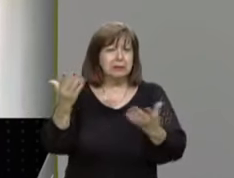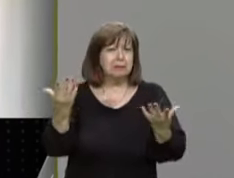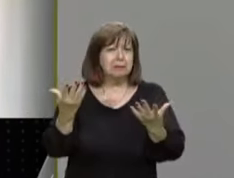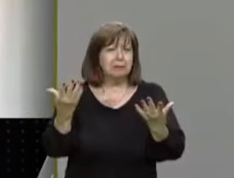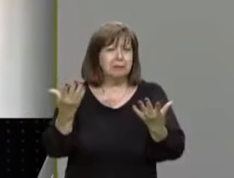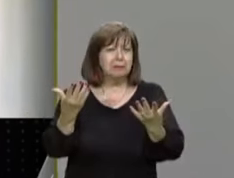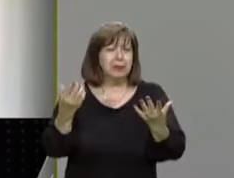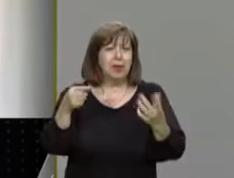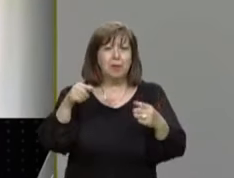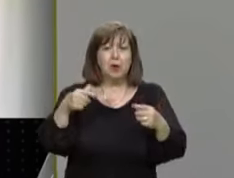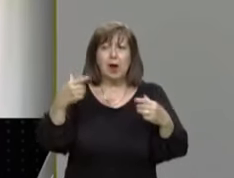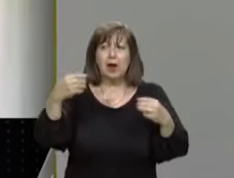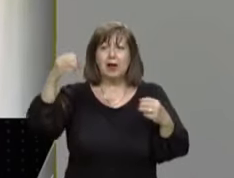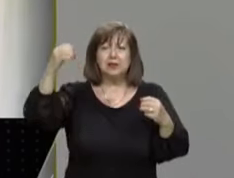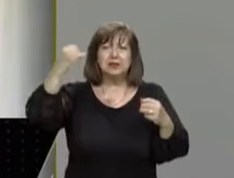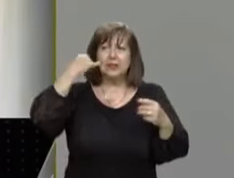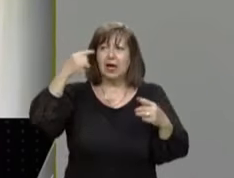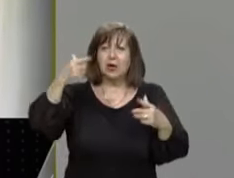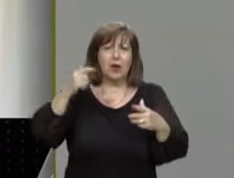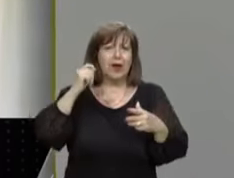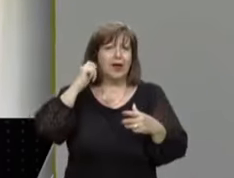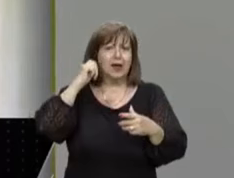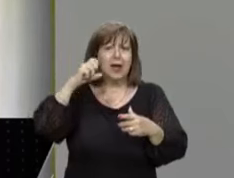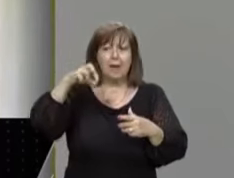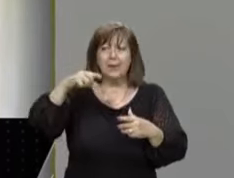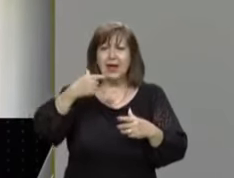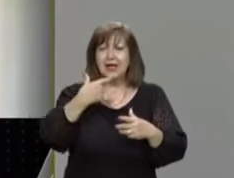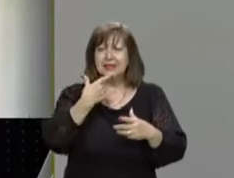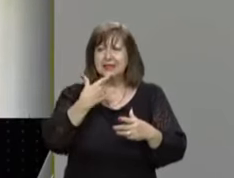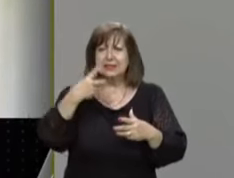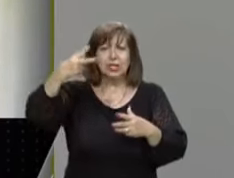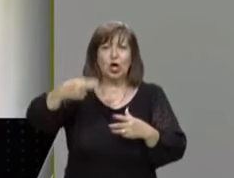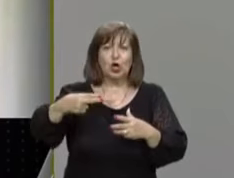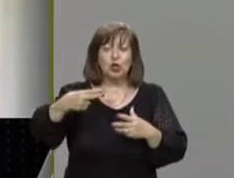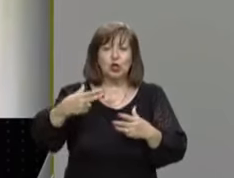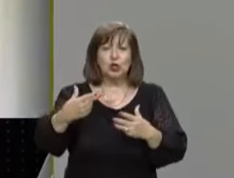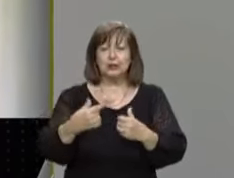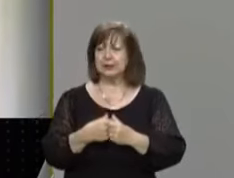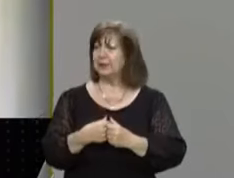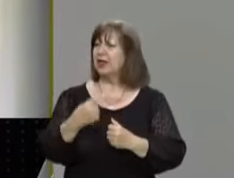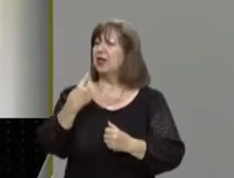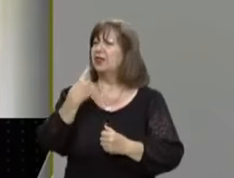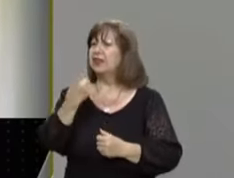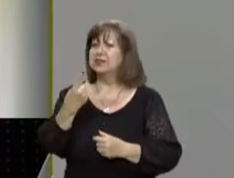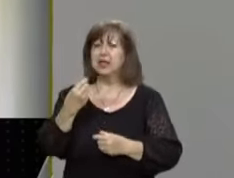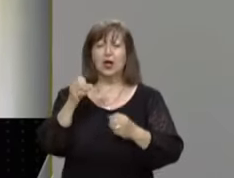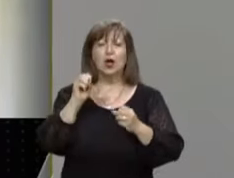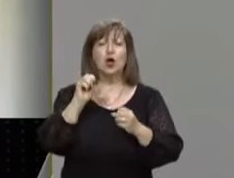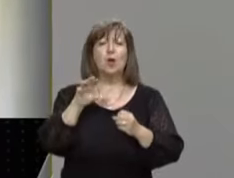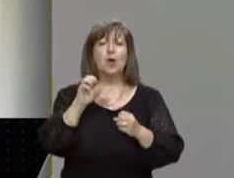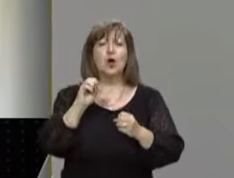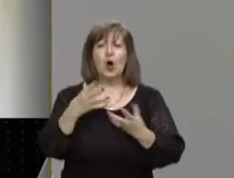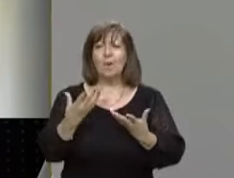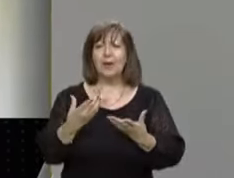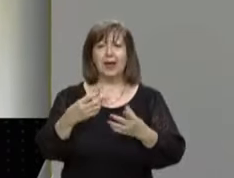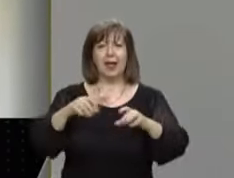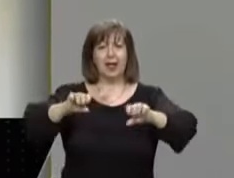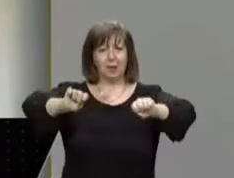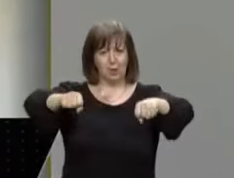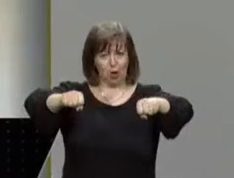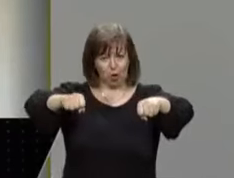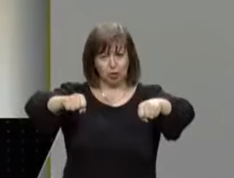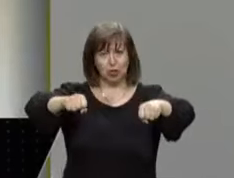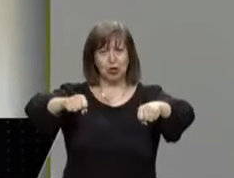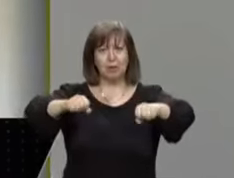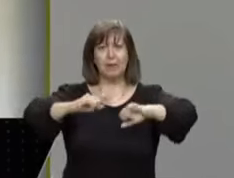más señales de GPS, entonces... Claro, no saben dónde está. Sí, ¿la moto, qué moto es? Para ver si alguien la ha podido ver, sí. Que